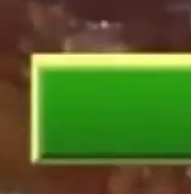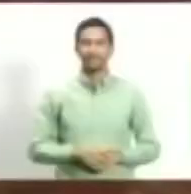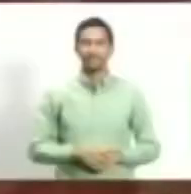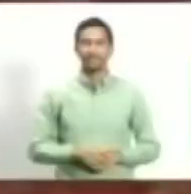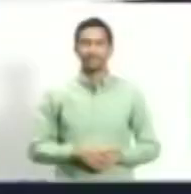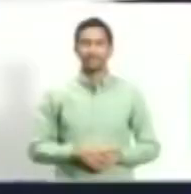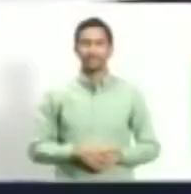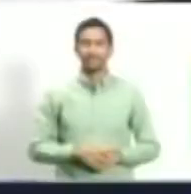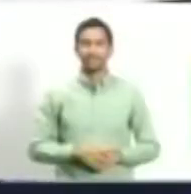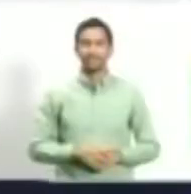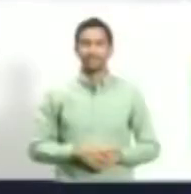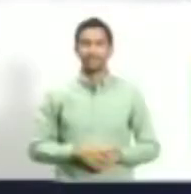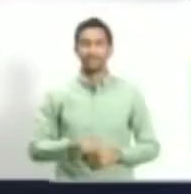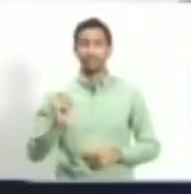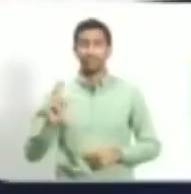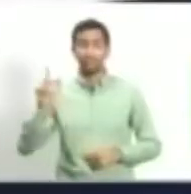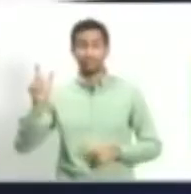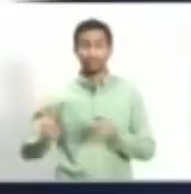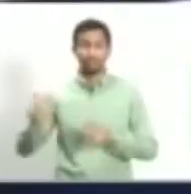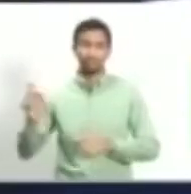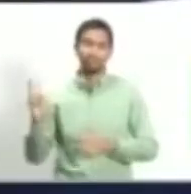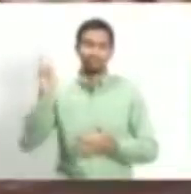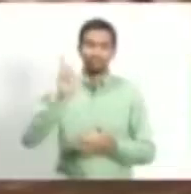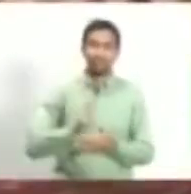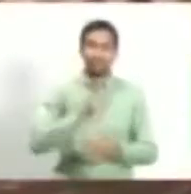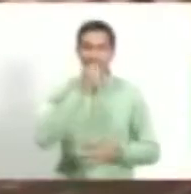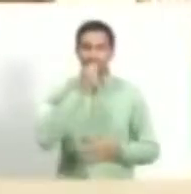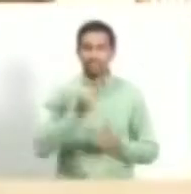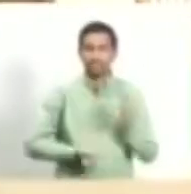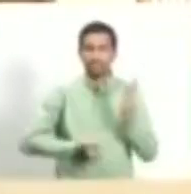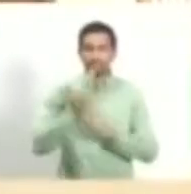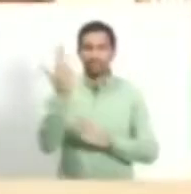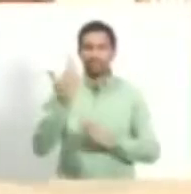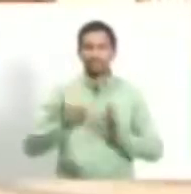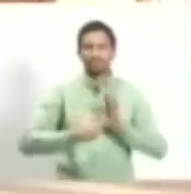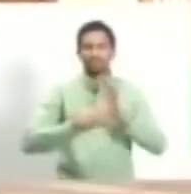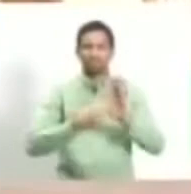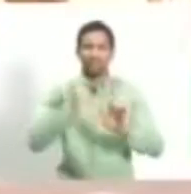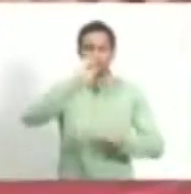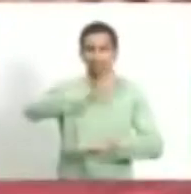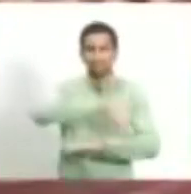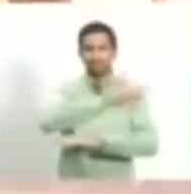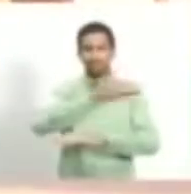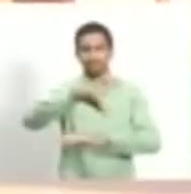Falcon y Shark llegan a las noticias promocionando su nuevo sencillo, Pájaro en el Aire.